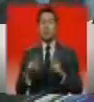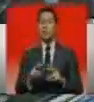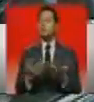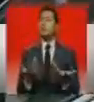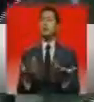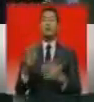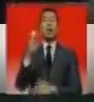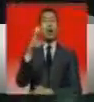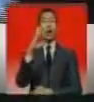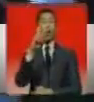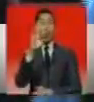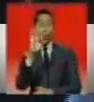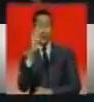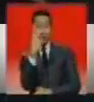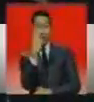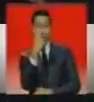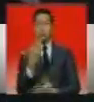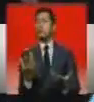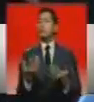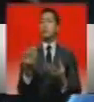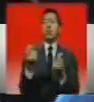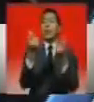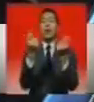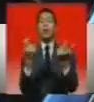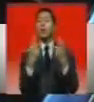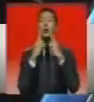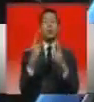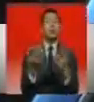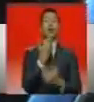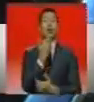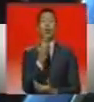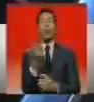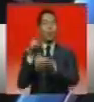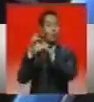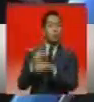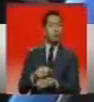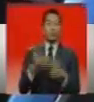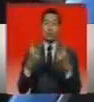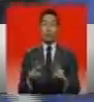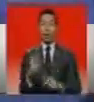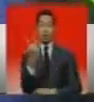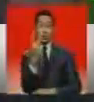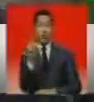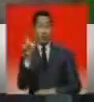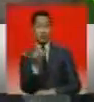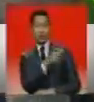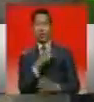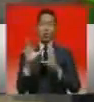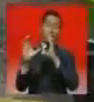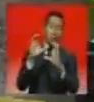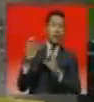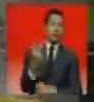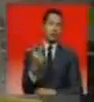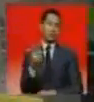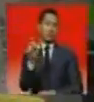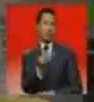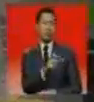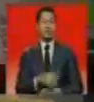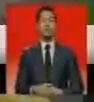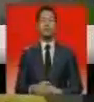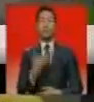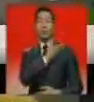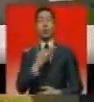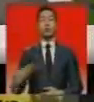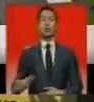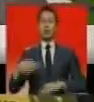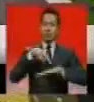del EQ911. También conversó con la pareja que estaba en el automóvil particular. El presidente tuvo el acto de bajarse a ver